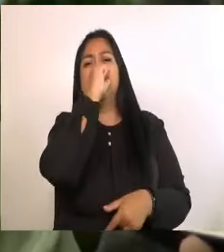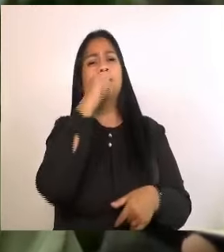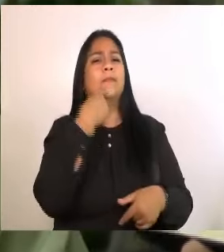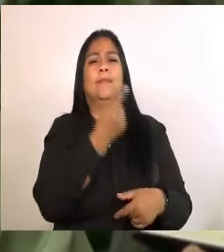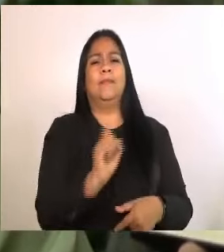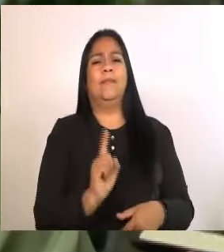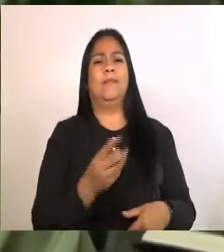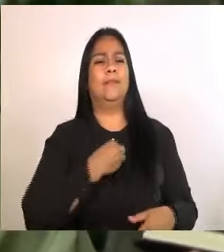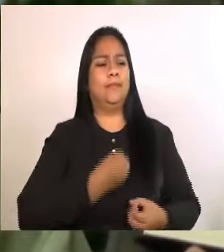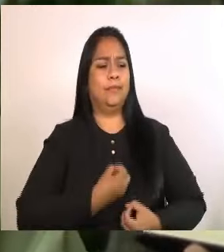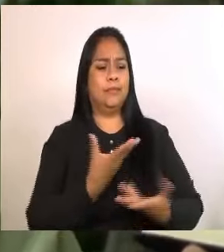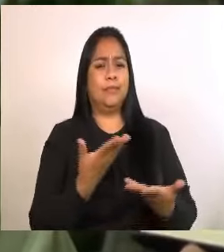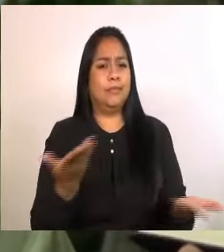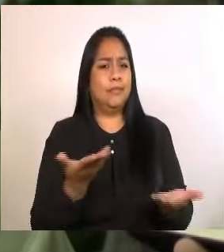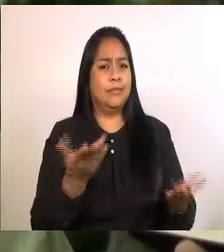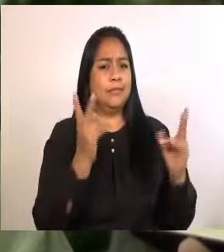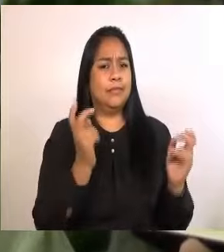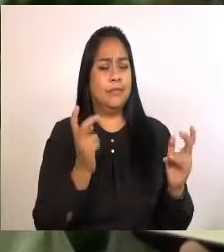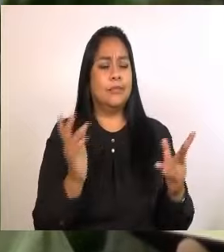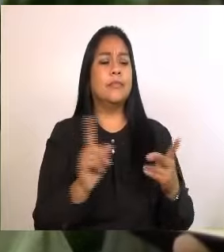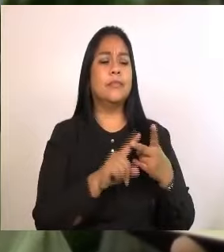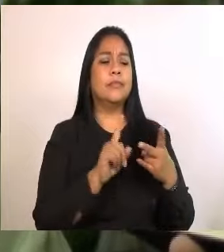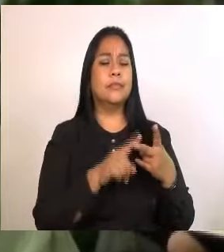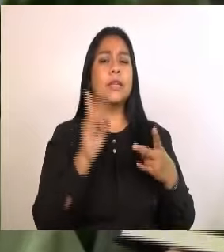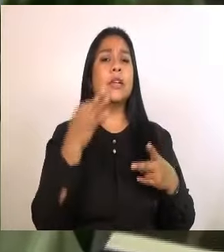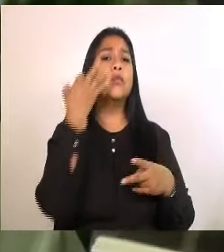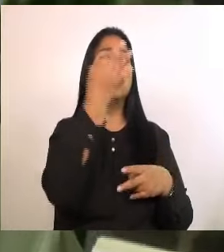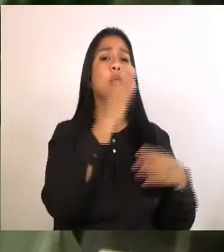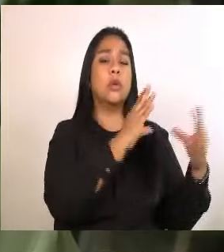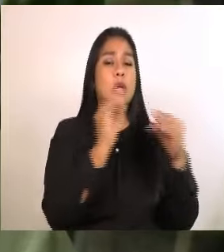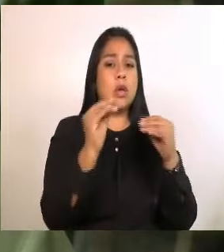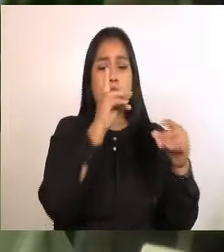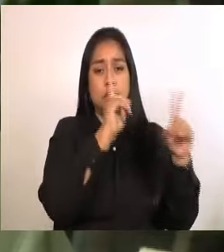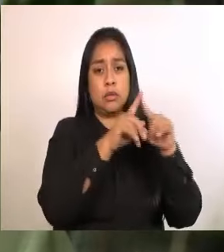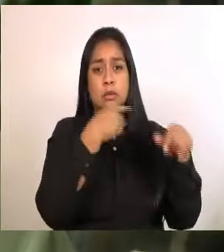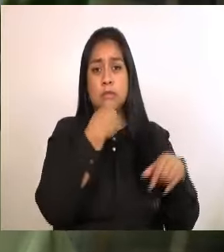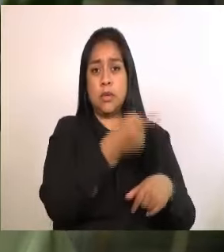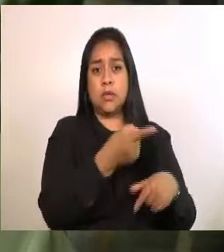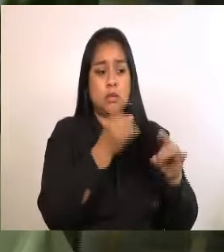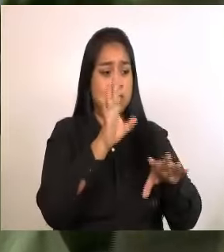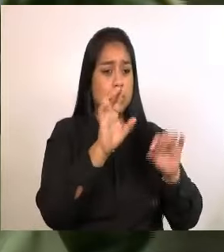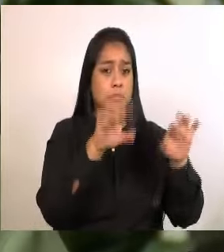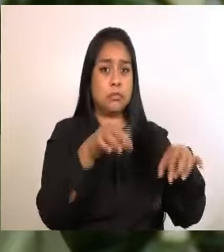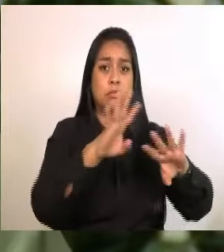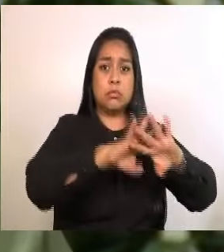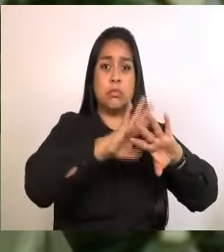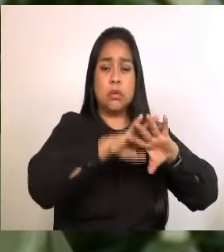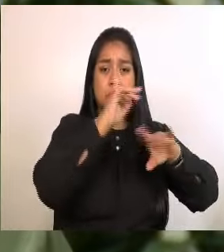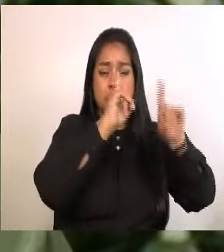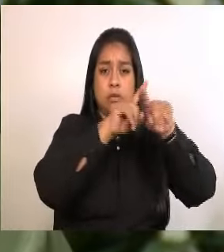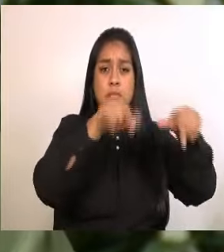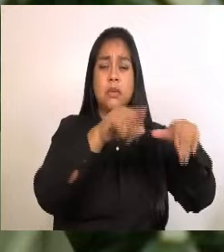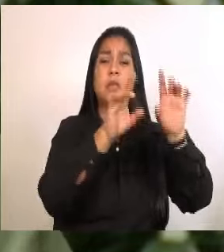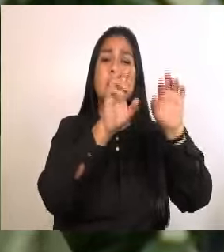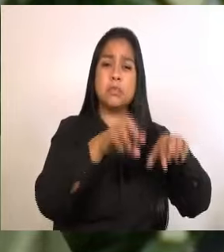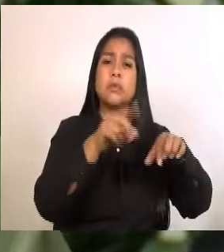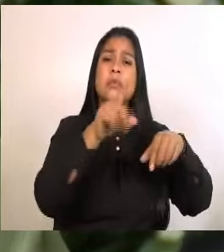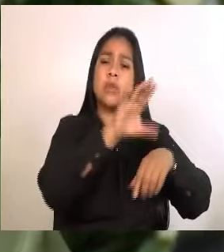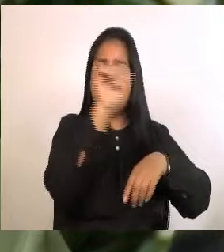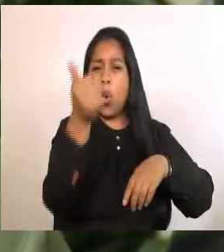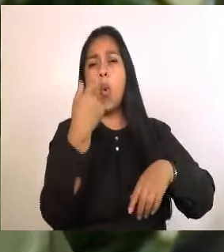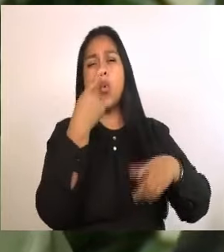tema. También quería preguntar sobre las futuras negociaciones, no solo de las personas encarceladas, sino de las personas que se encuentran bajo otros